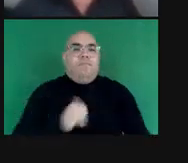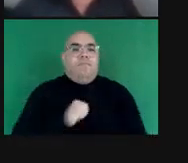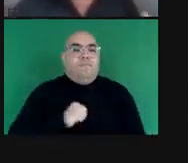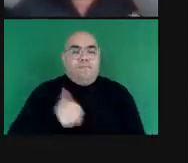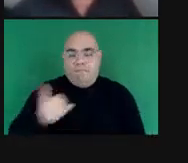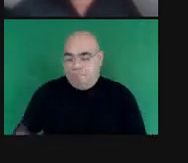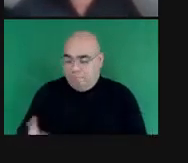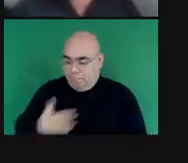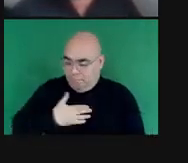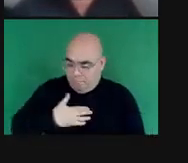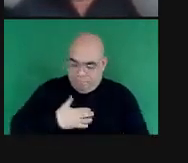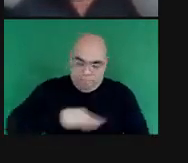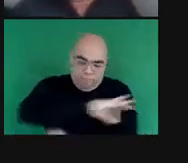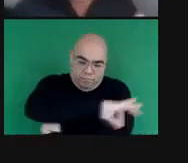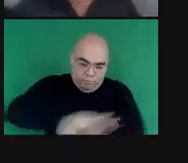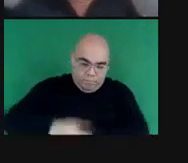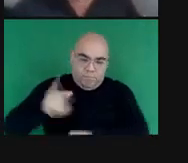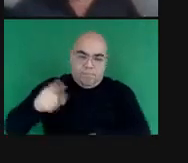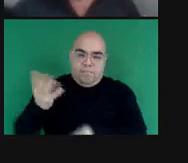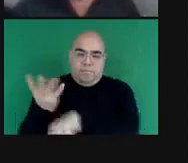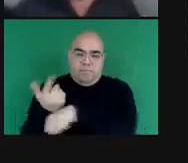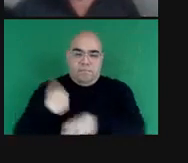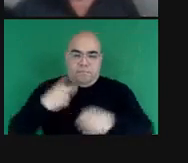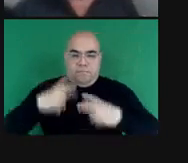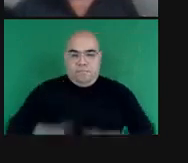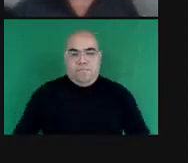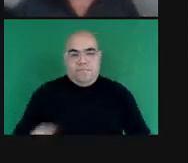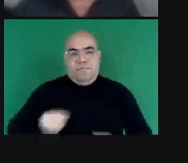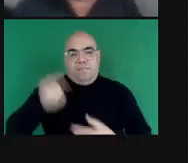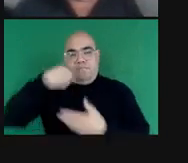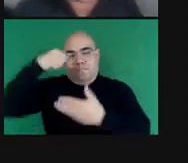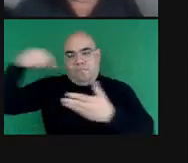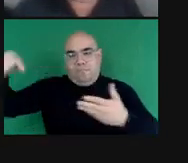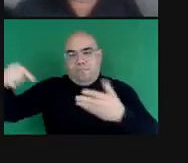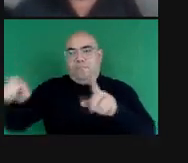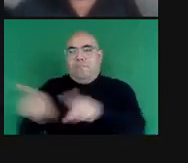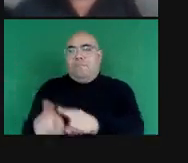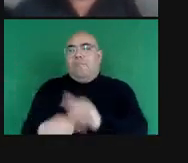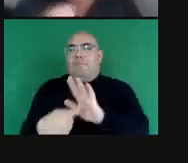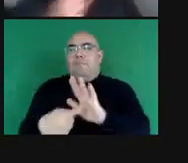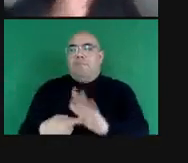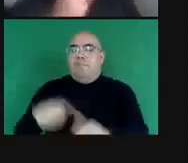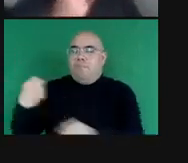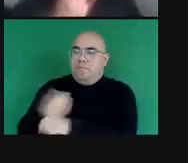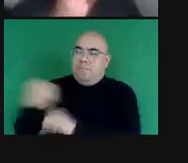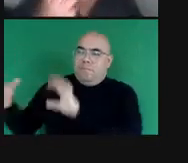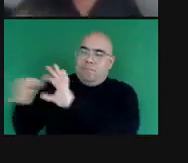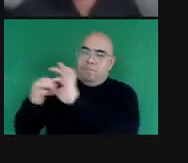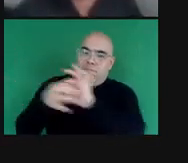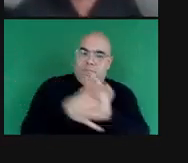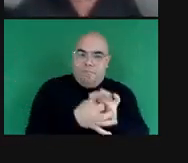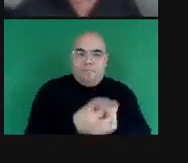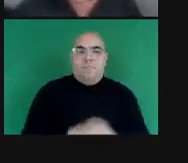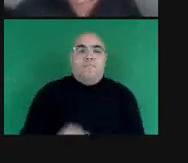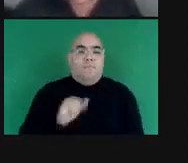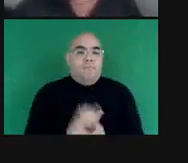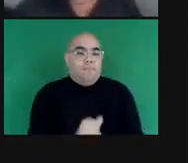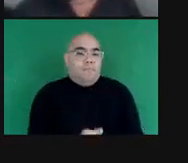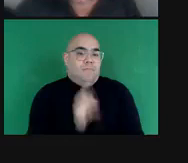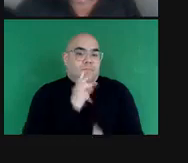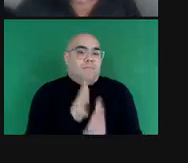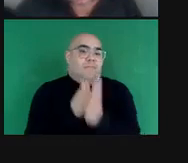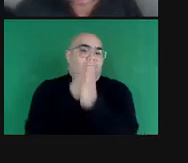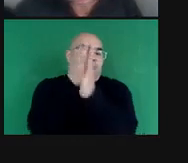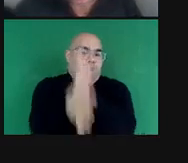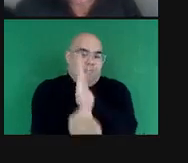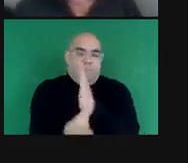como arquitecto y como arqueólogo que me ha permitido como hibridar estos tránsitos. En esa medida espero poder contestar tu